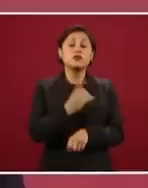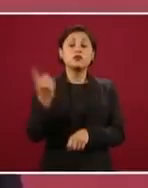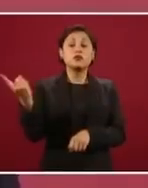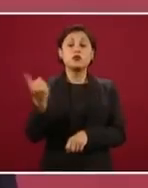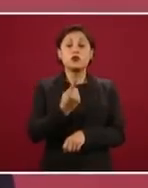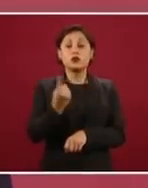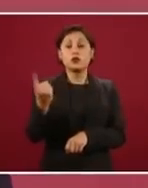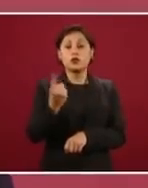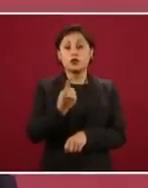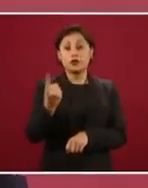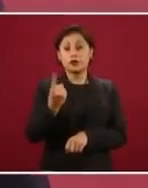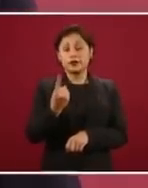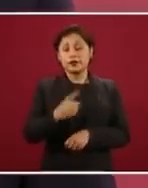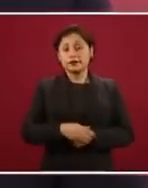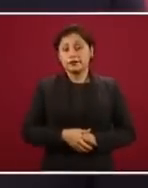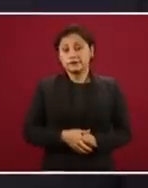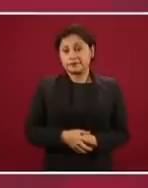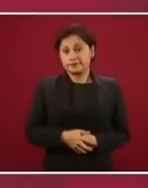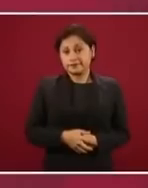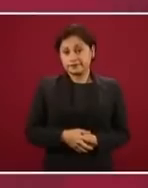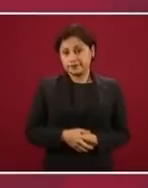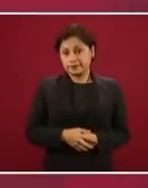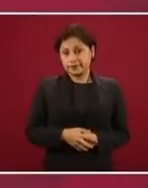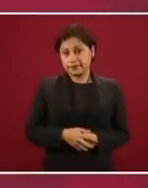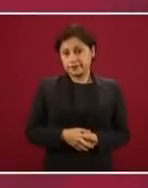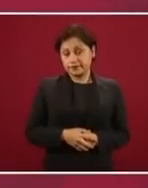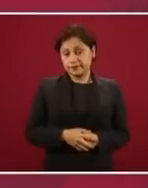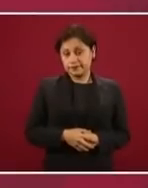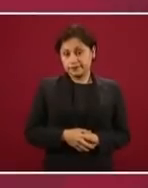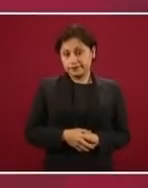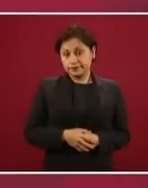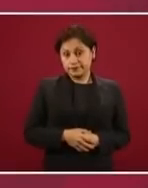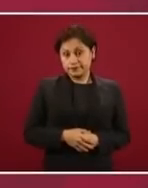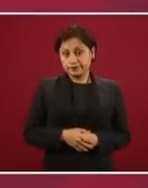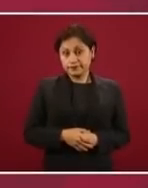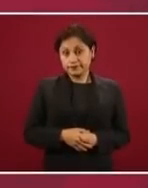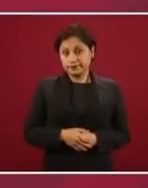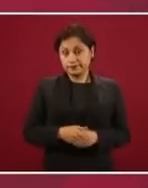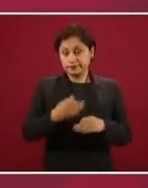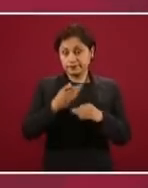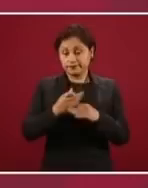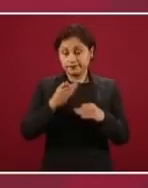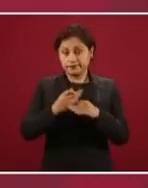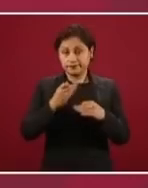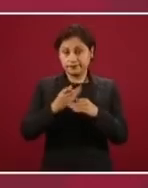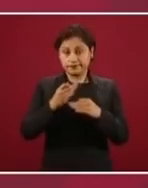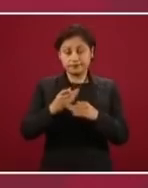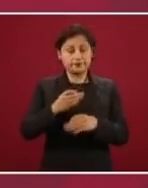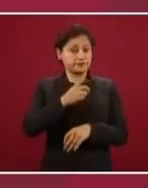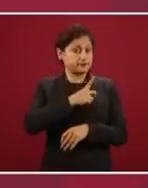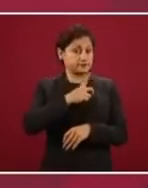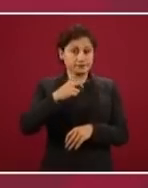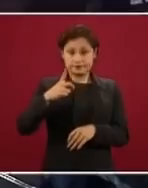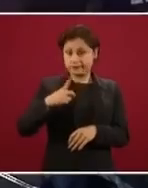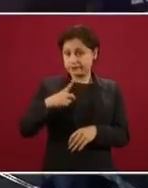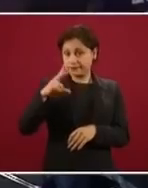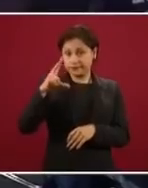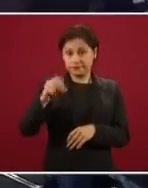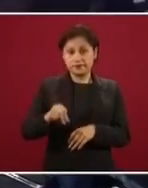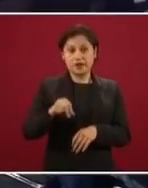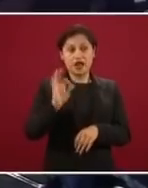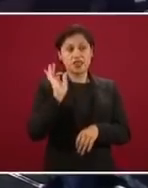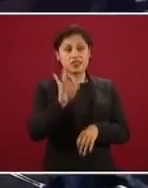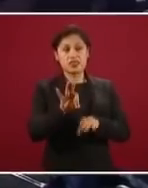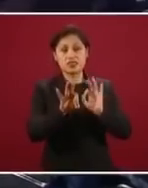sino a actuar con seriedad con responsabilidad sobre